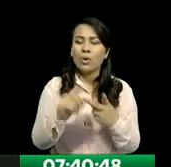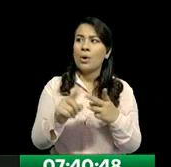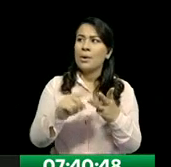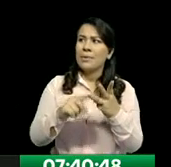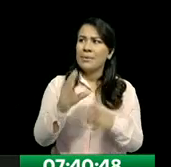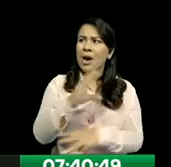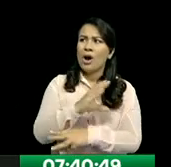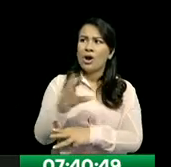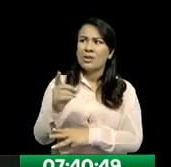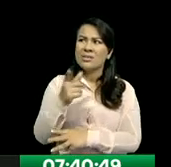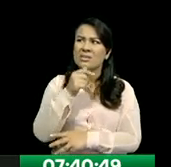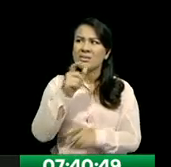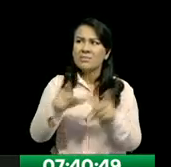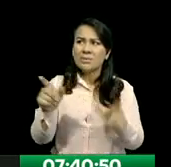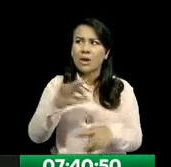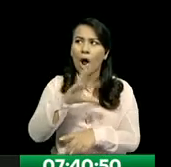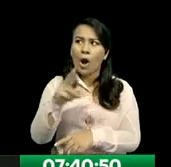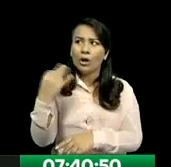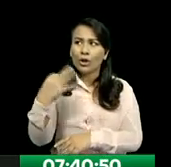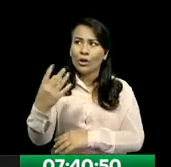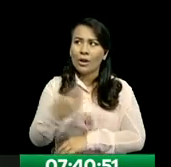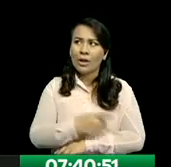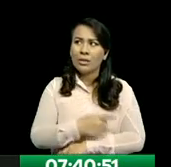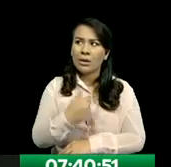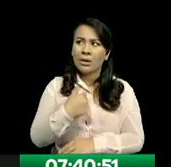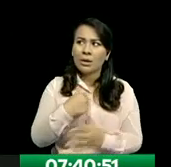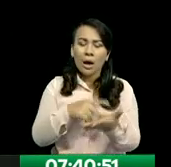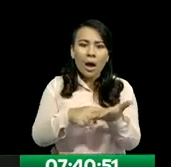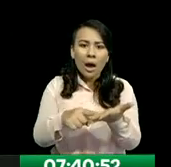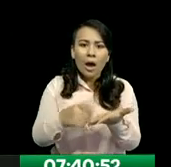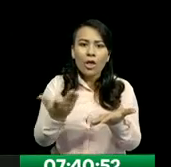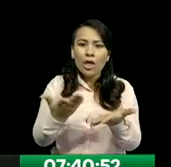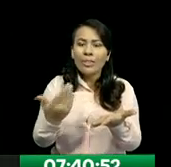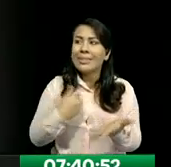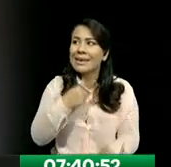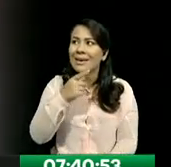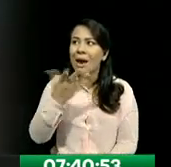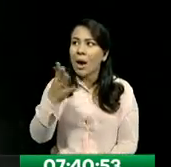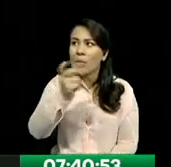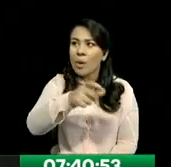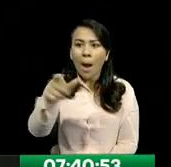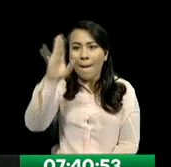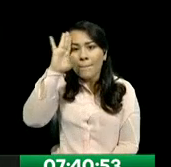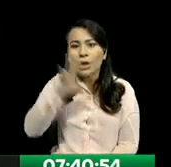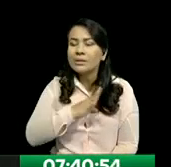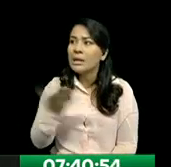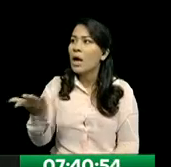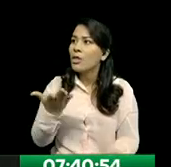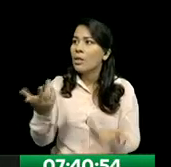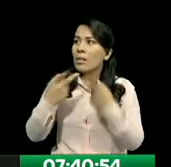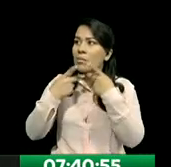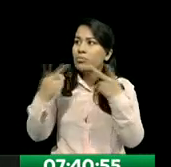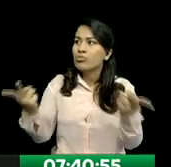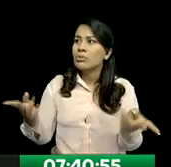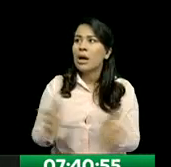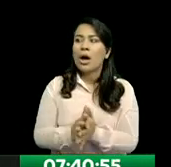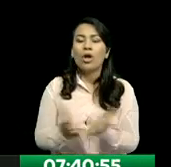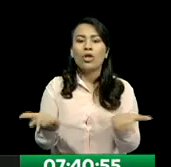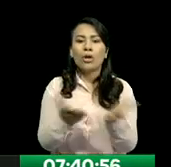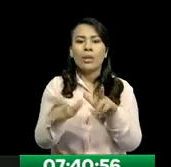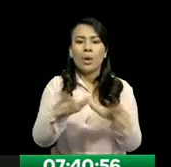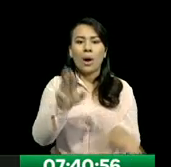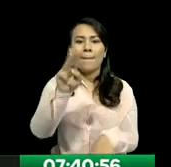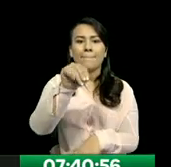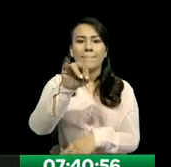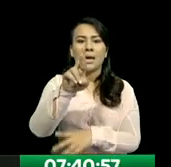Costa. Eso es lo que hacen todos los ladrones todos los días. Mira, yo tengo la locación, tengo la ruta, pero no hay ningún policía. Todo sucedió en el sector de Miraflores,